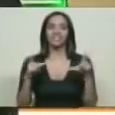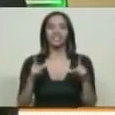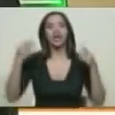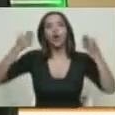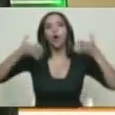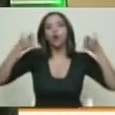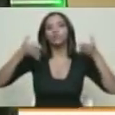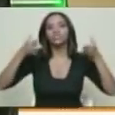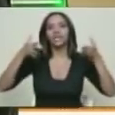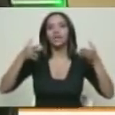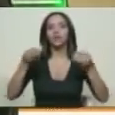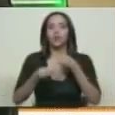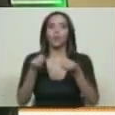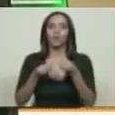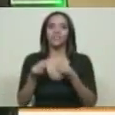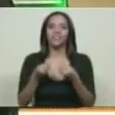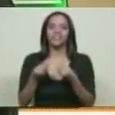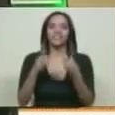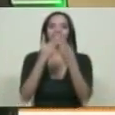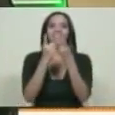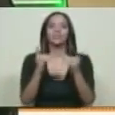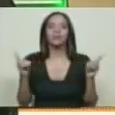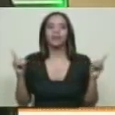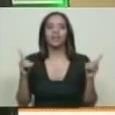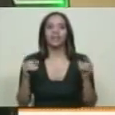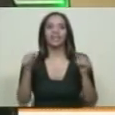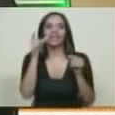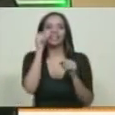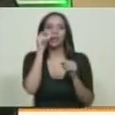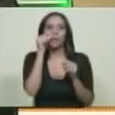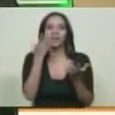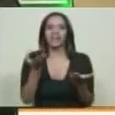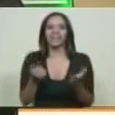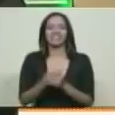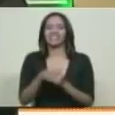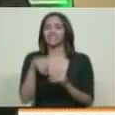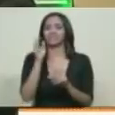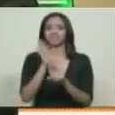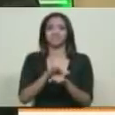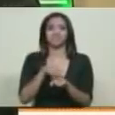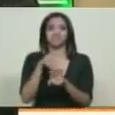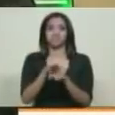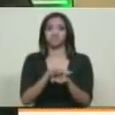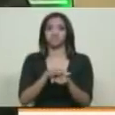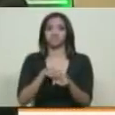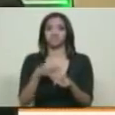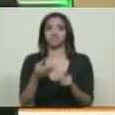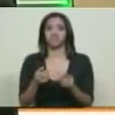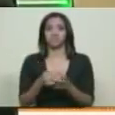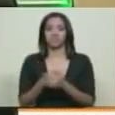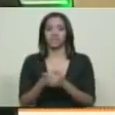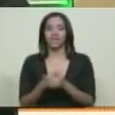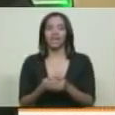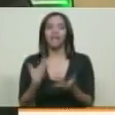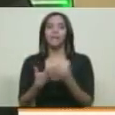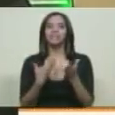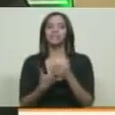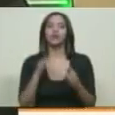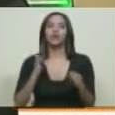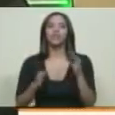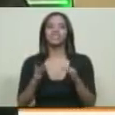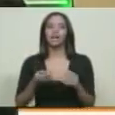deberían ser las democracias. Este tipo está en la calle porque el Partido Judicial Español le